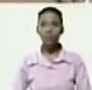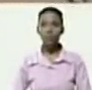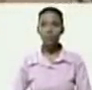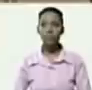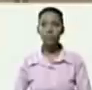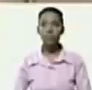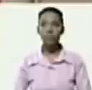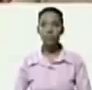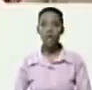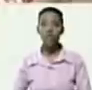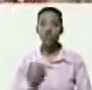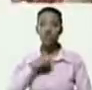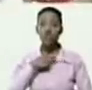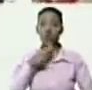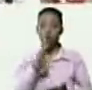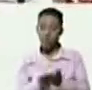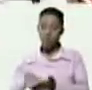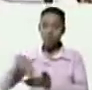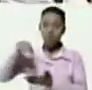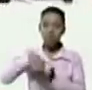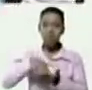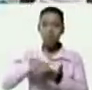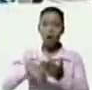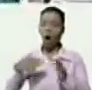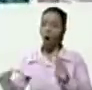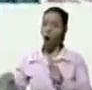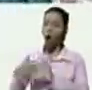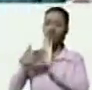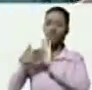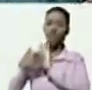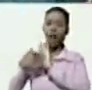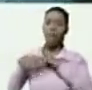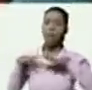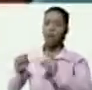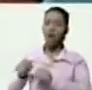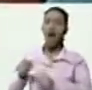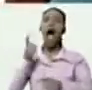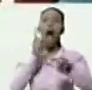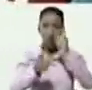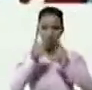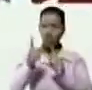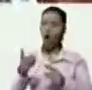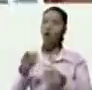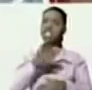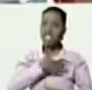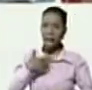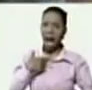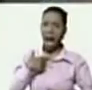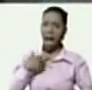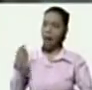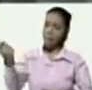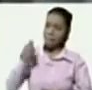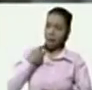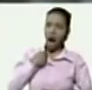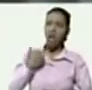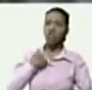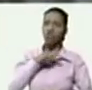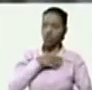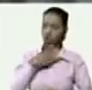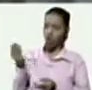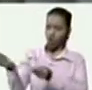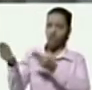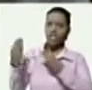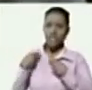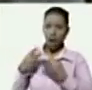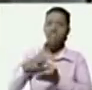Y nos alzamos contra el imperialismo. A ninguno de nosotros nos ofrecieron dinero, a ninguno de nosotros nos ofrecieron